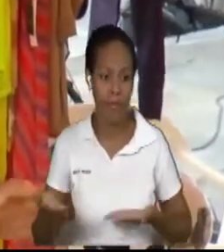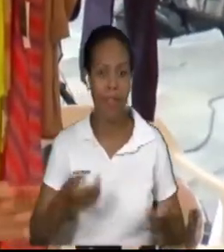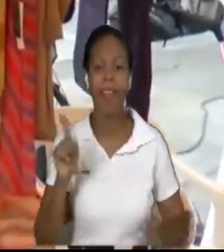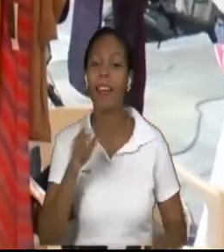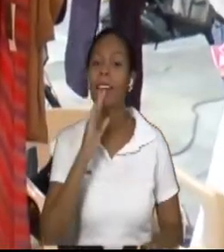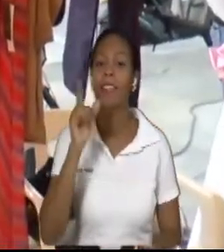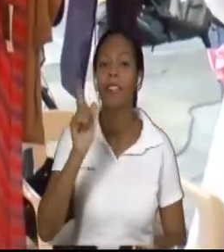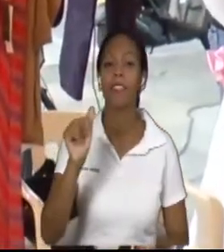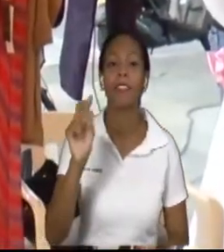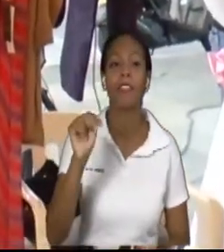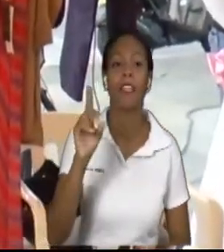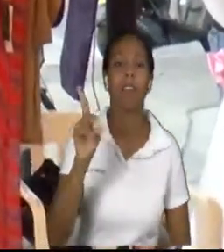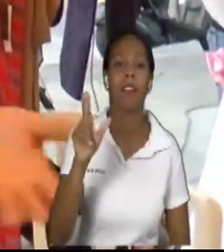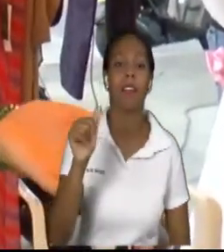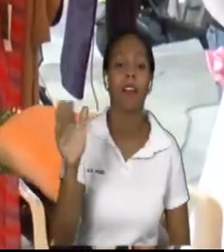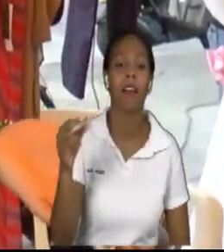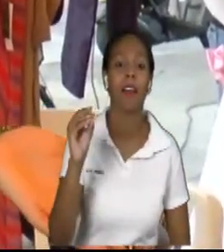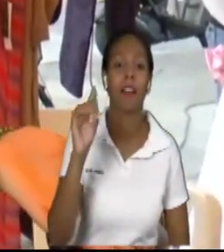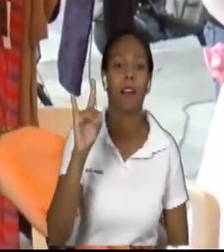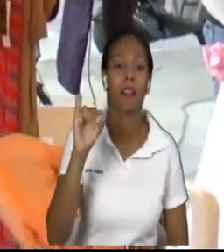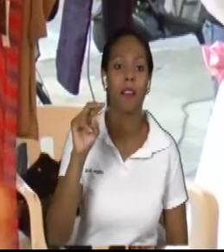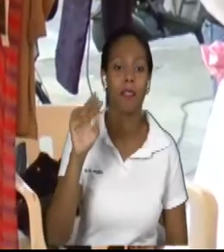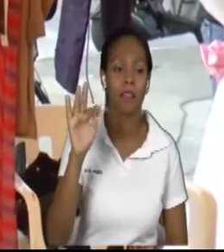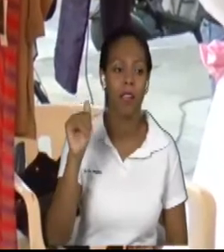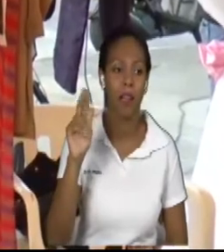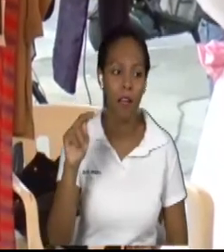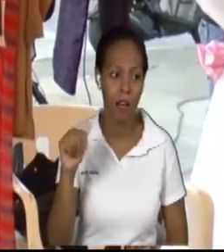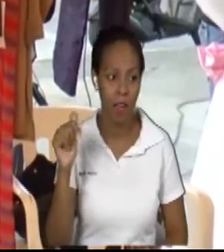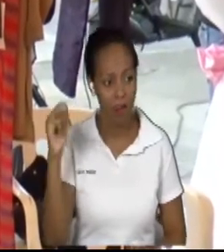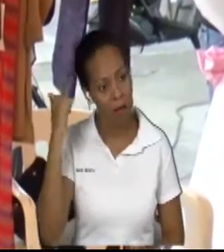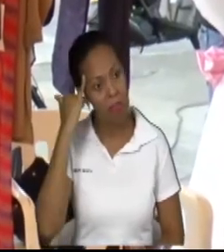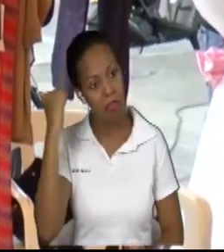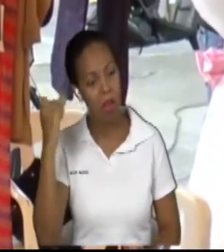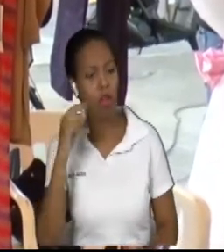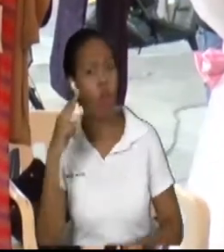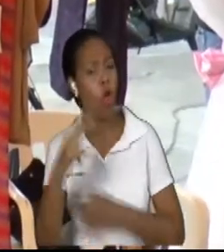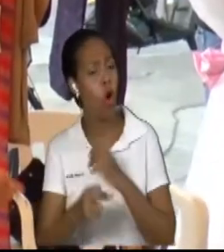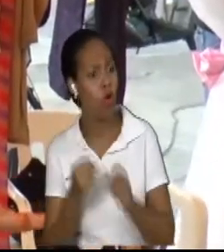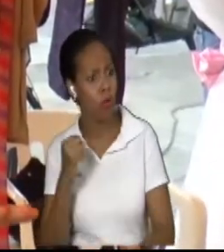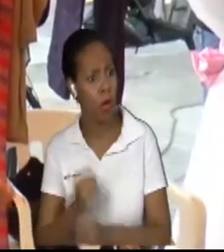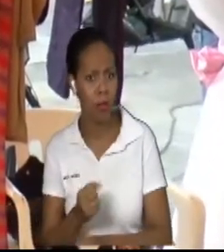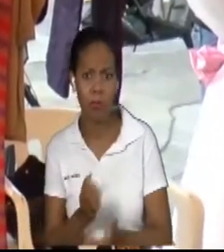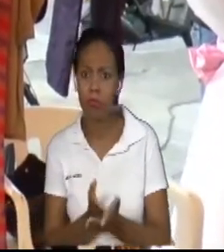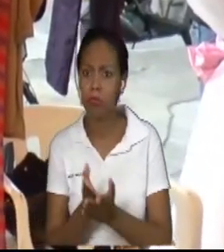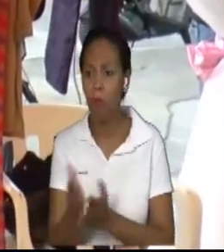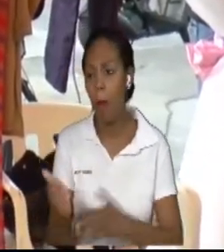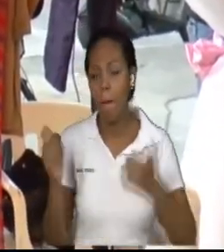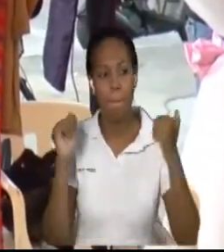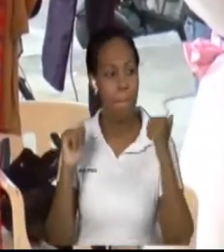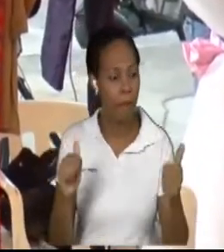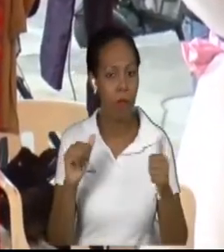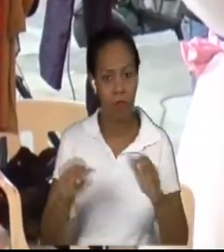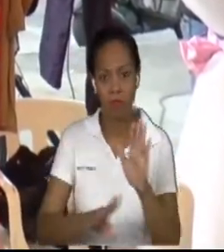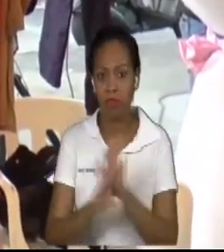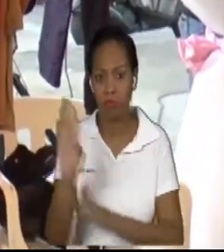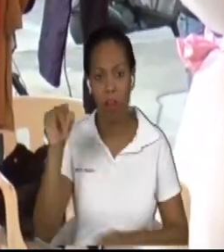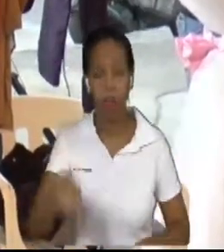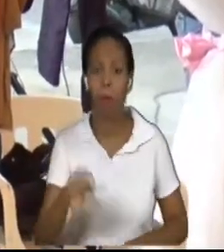Milena Quintana, la dueña de la Quinta Estación, quien se ideó esto y que por 2 años consecutivos ha sido un éxito en Barranca